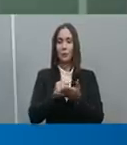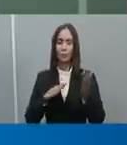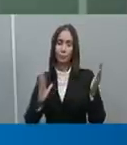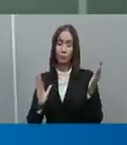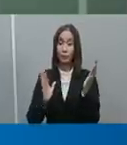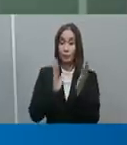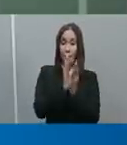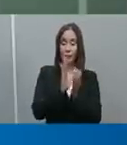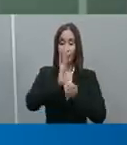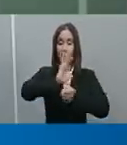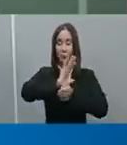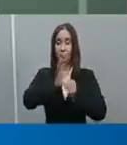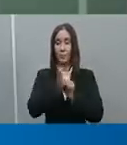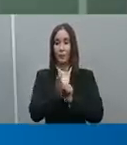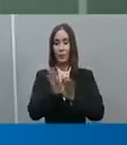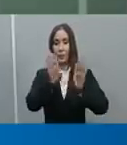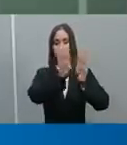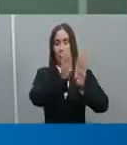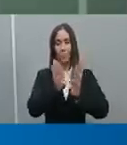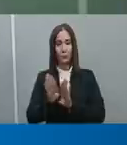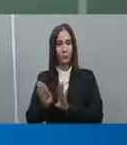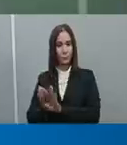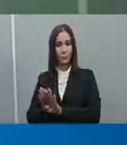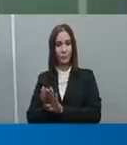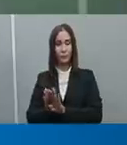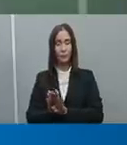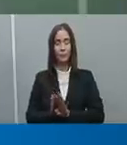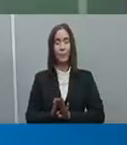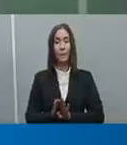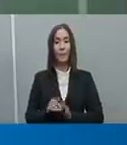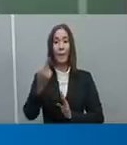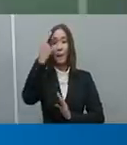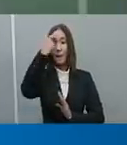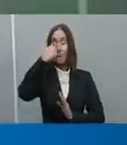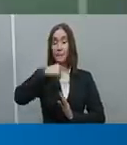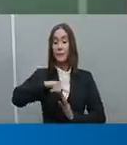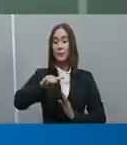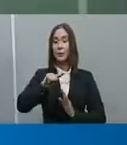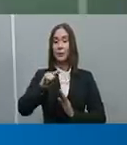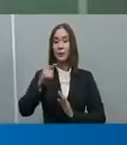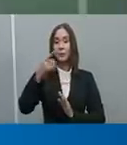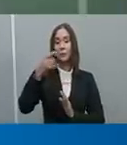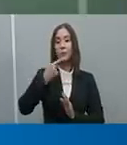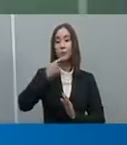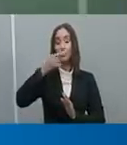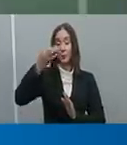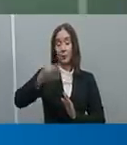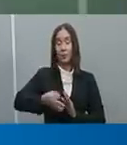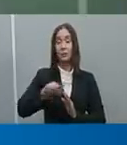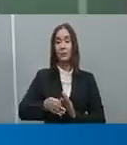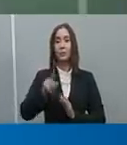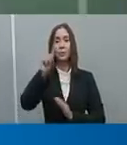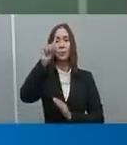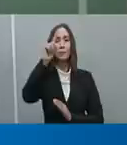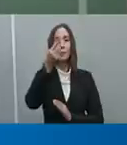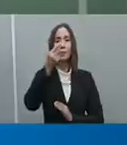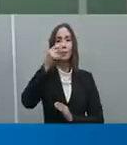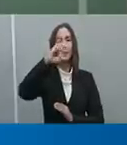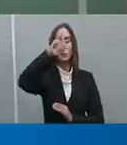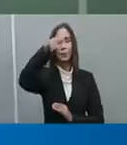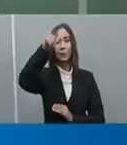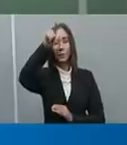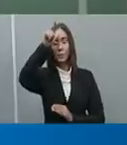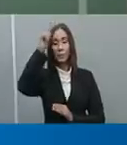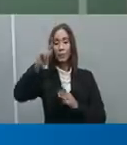pandemia. Por eso hemos planteado que comiencen paulatinamente a reanudar sus actividades desde el 1 de julio.